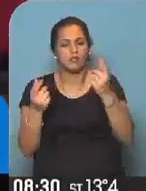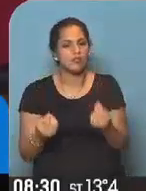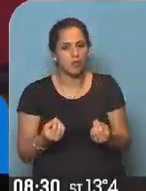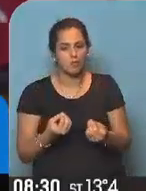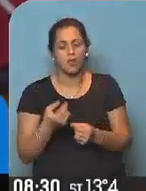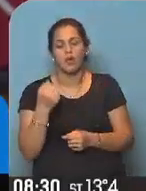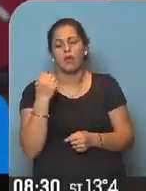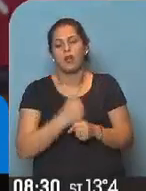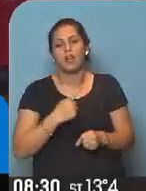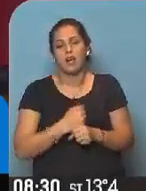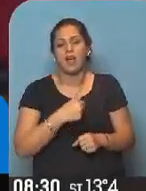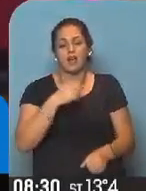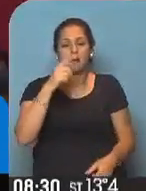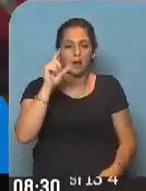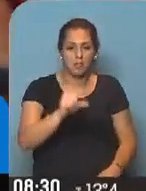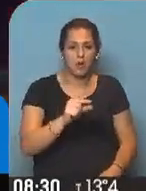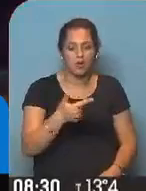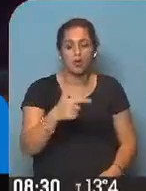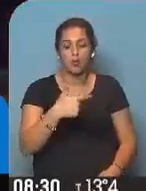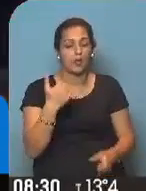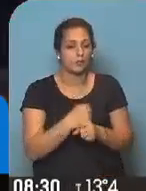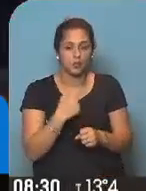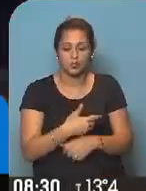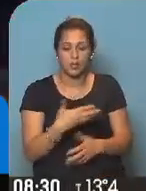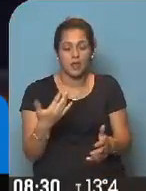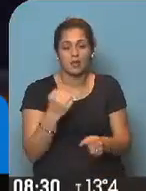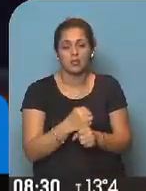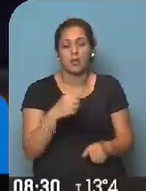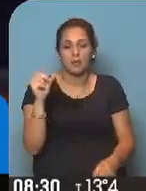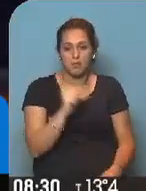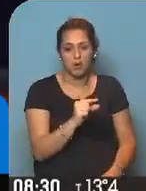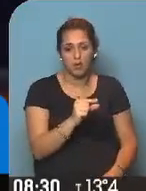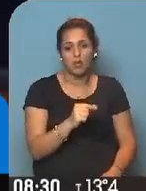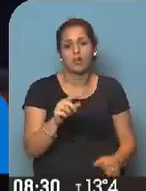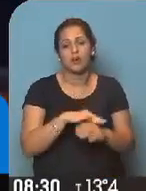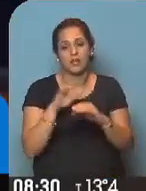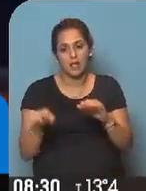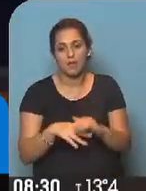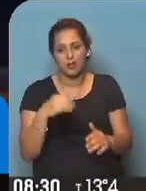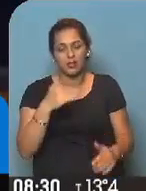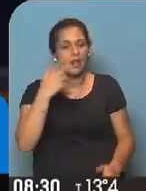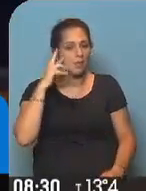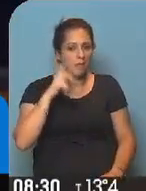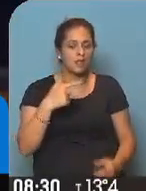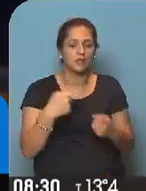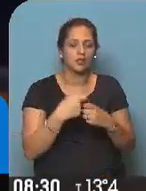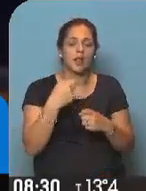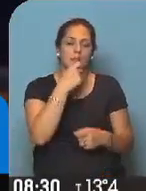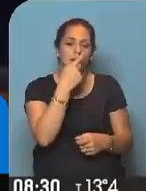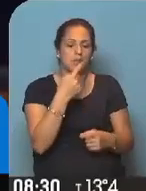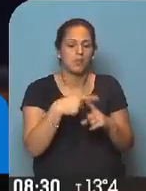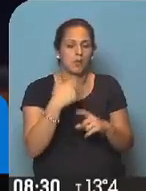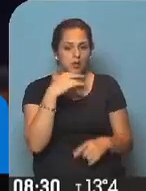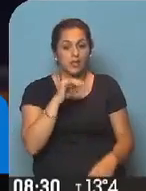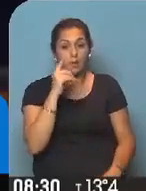trabajan solo dos veces por semana ahora porque no hay trabajo y debajo de eso están los personales tienen planes sociales como la asignación universal por hijo que quedó en